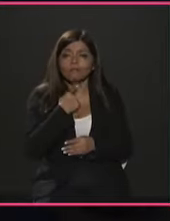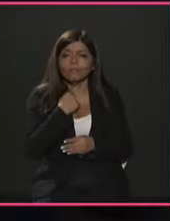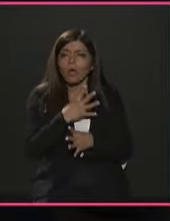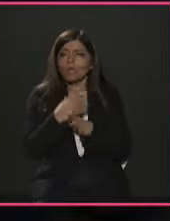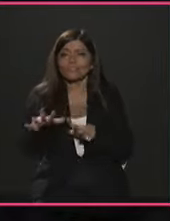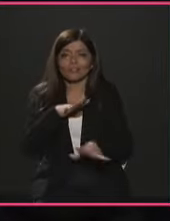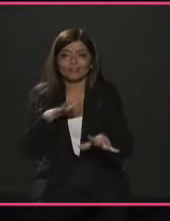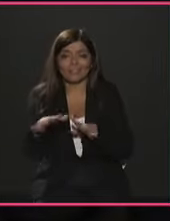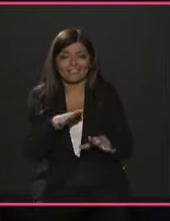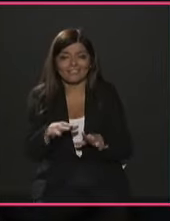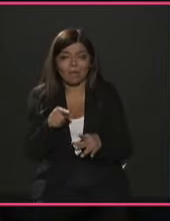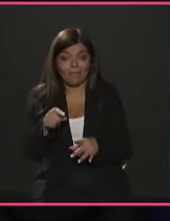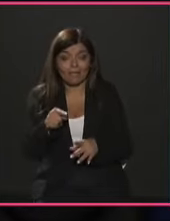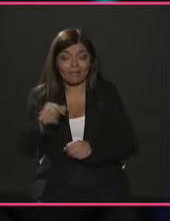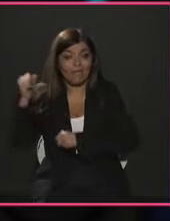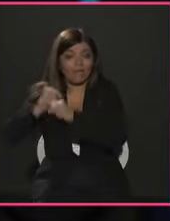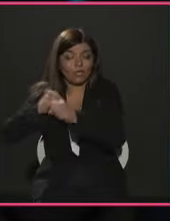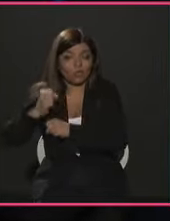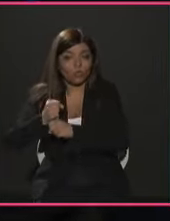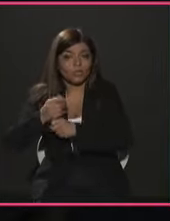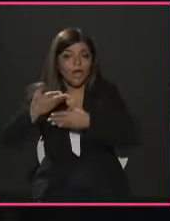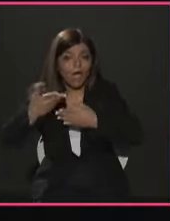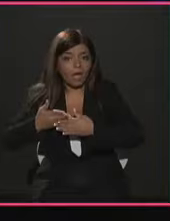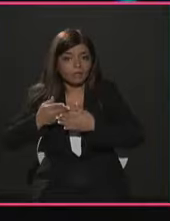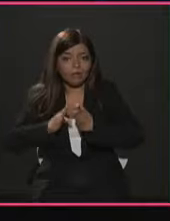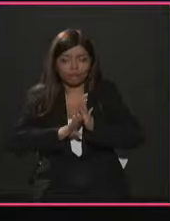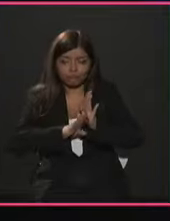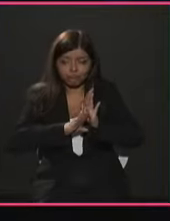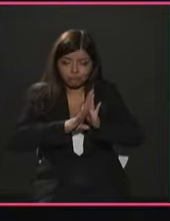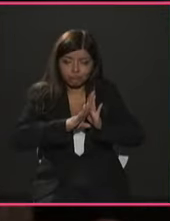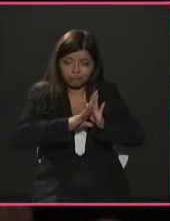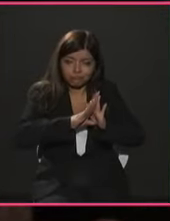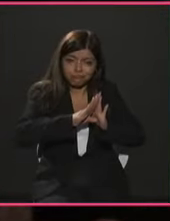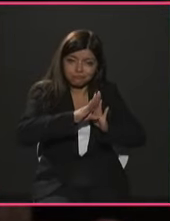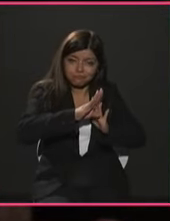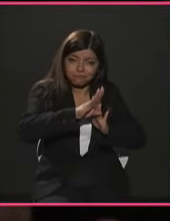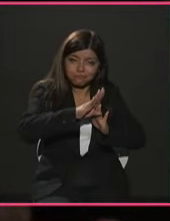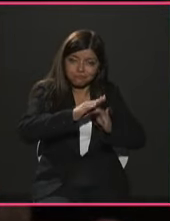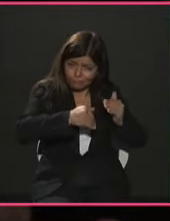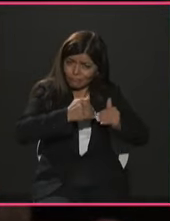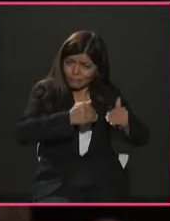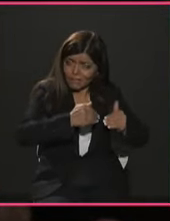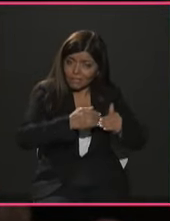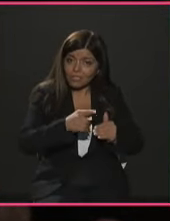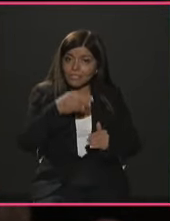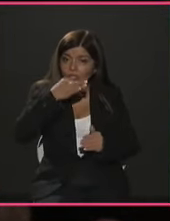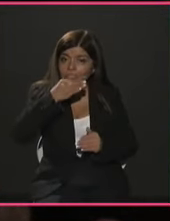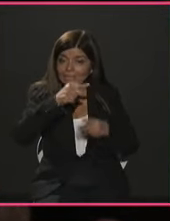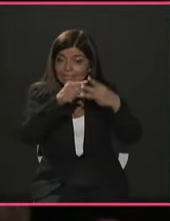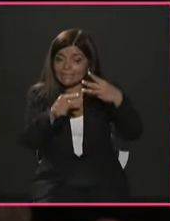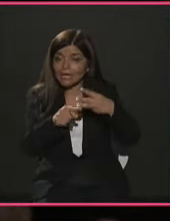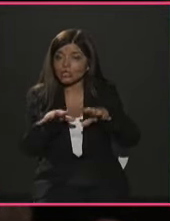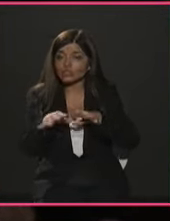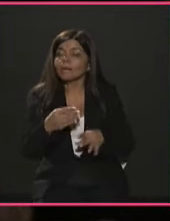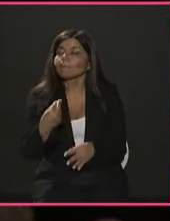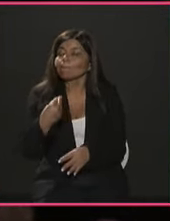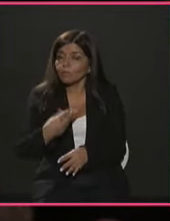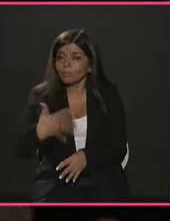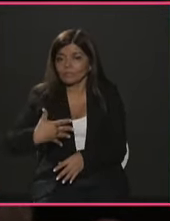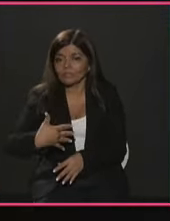cosas que hacer para que esta industria termine de despegar pero yo quiero decirle brevemente tres cosas que me parecen